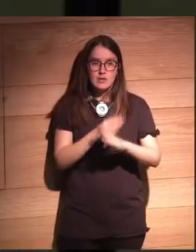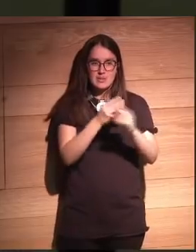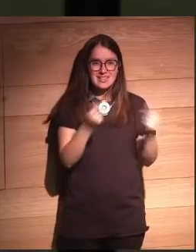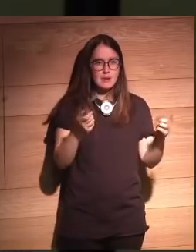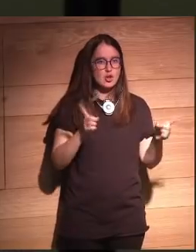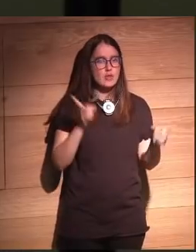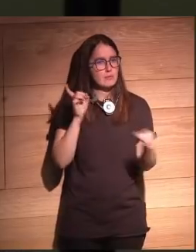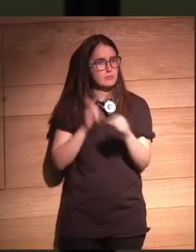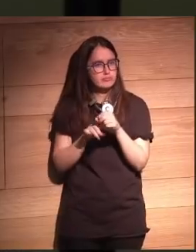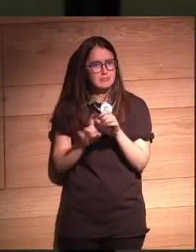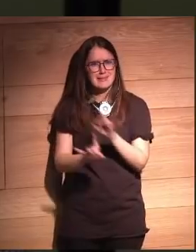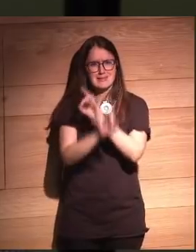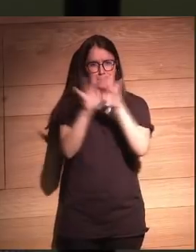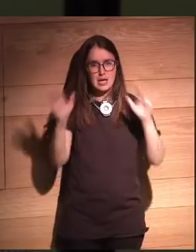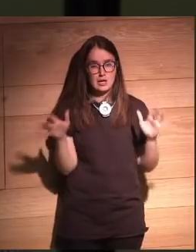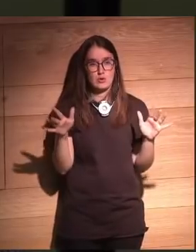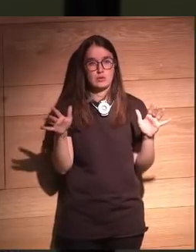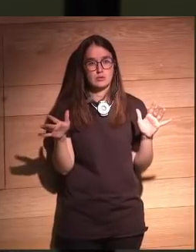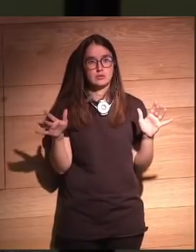es un agente, claro, ¿no?